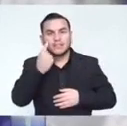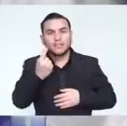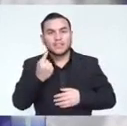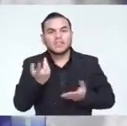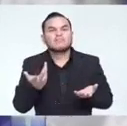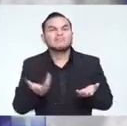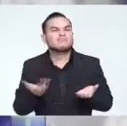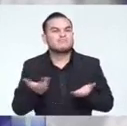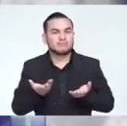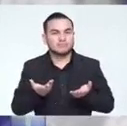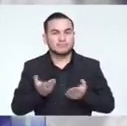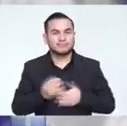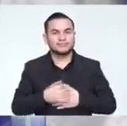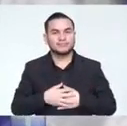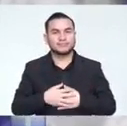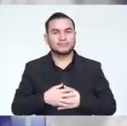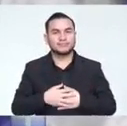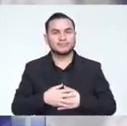una...